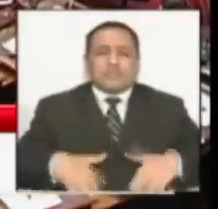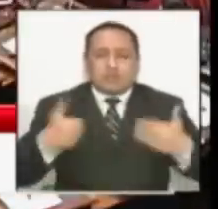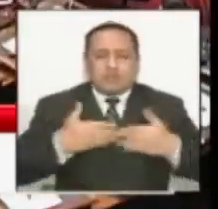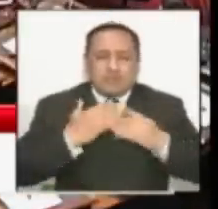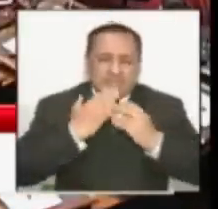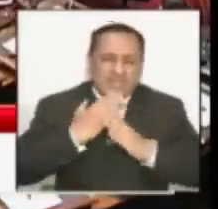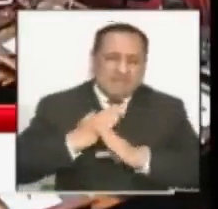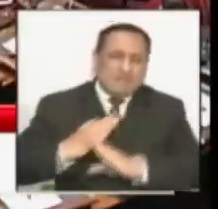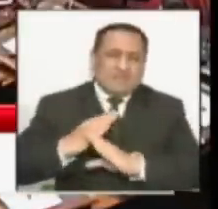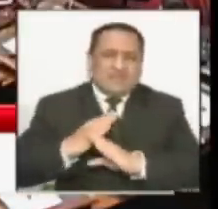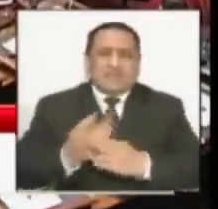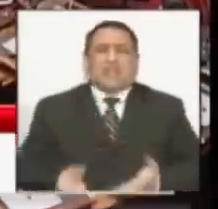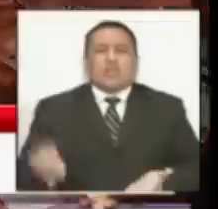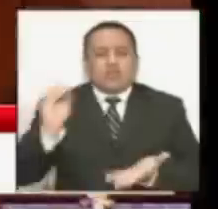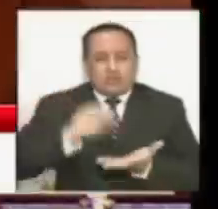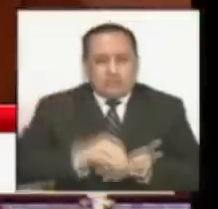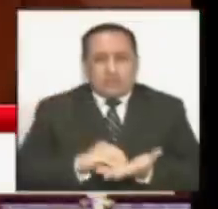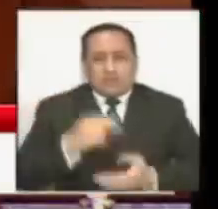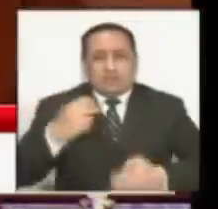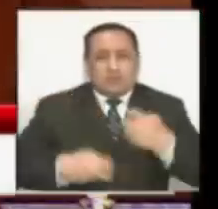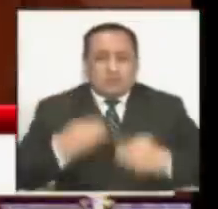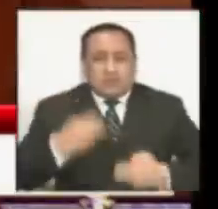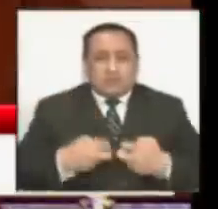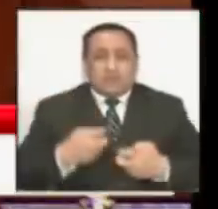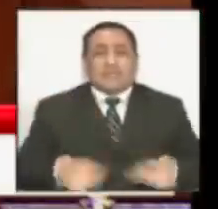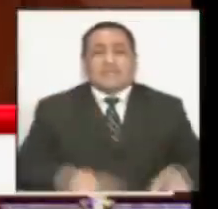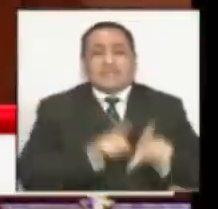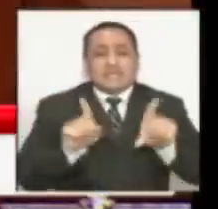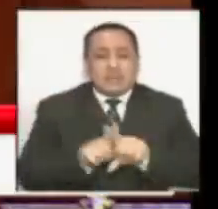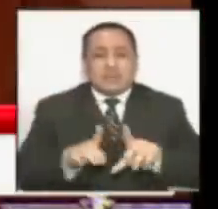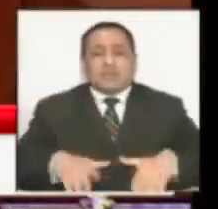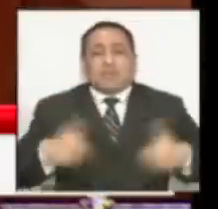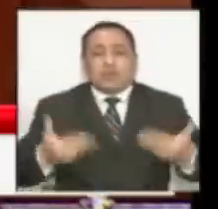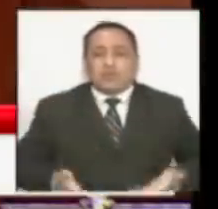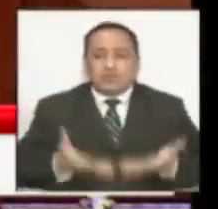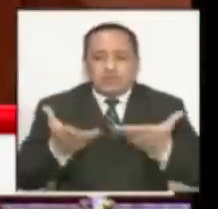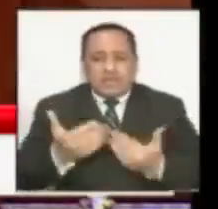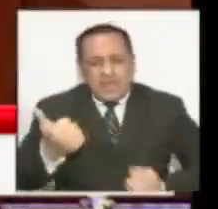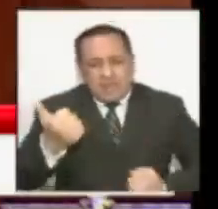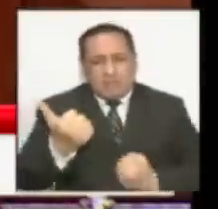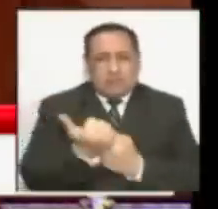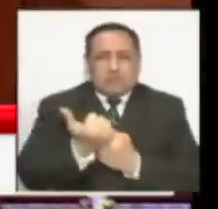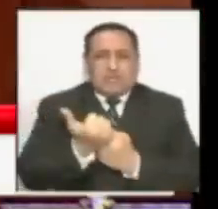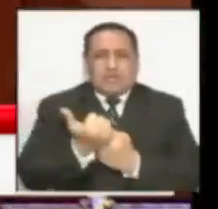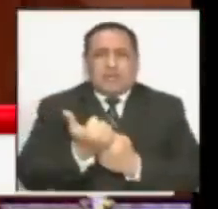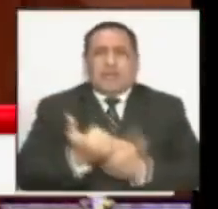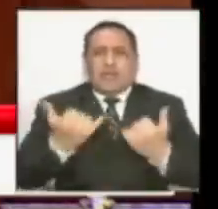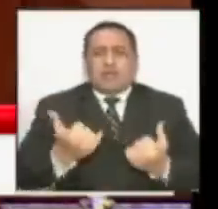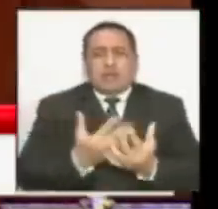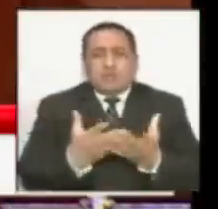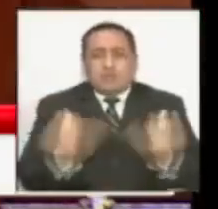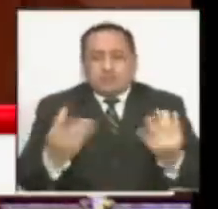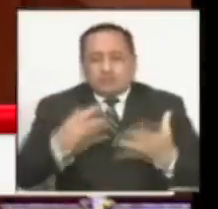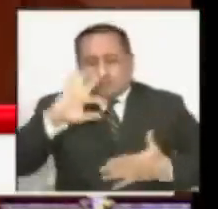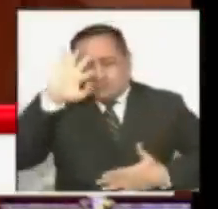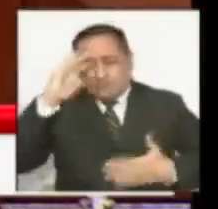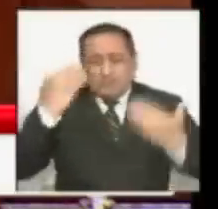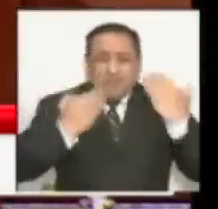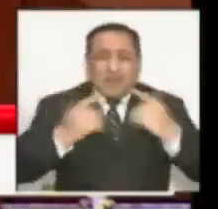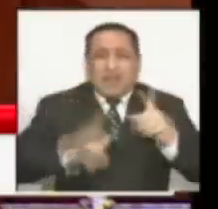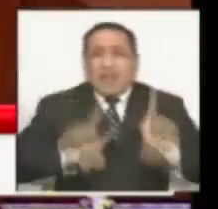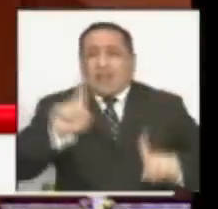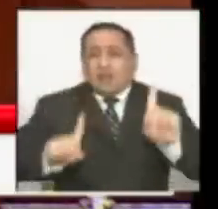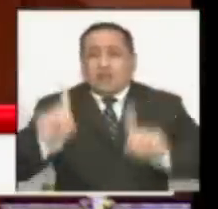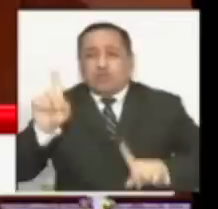evitar que vuelva a suceder. Podemos, además, apoyar decididamente a los heridos, algunos